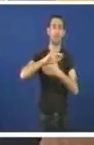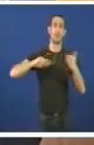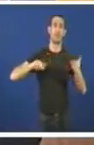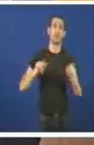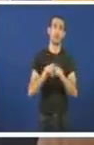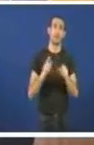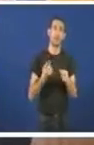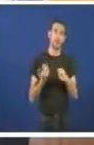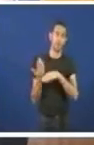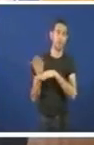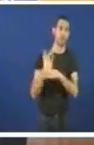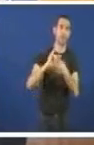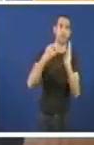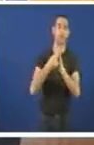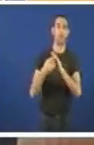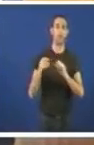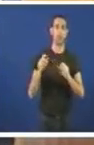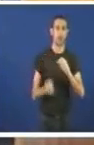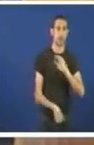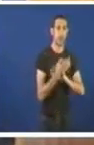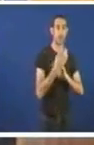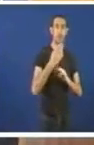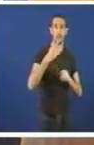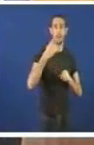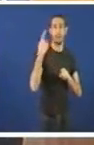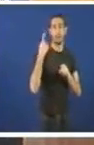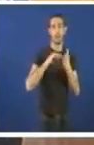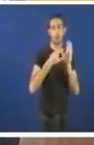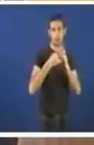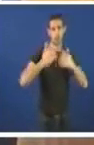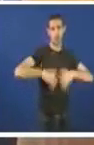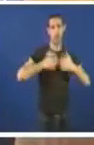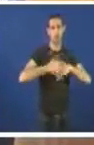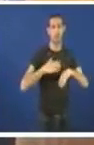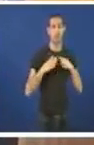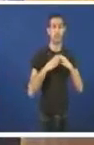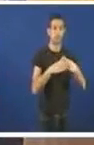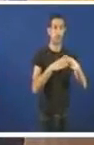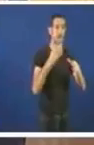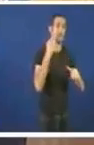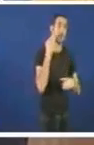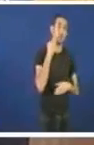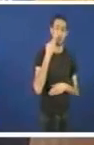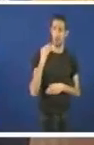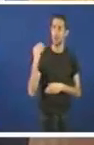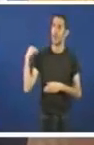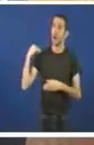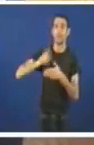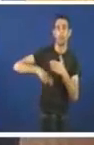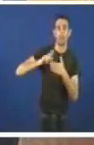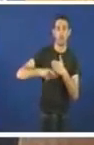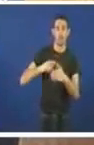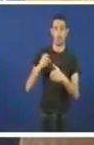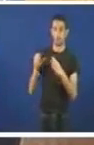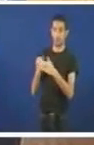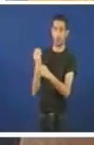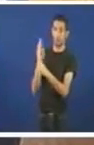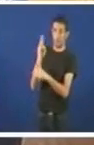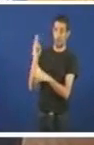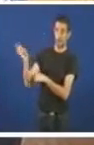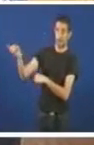plan para revitalizar proxectos industriais en Navarra. Vaya rematando. Hai poucos meses, señor Núñez Feijóo, o Partido Popular,